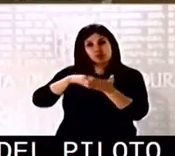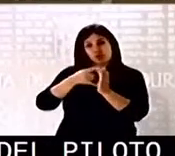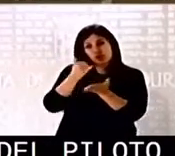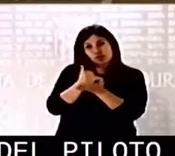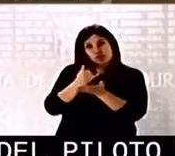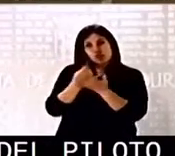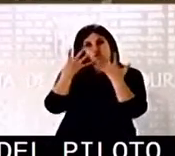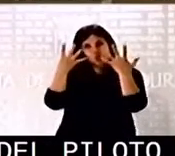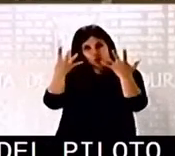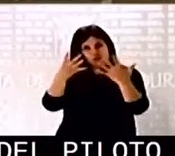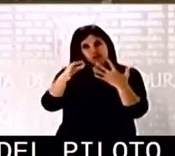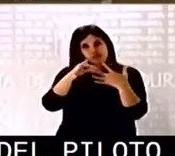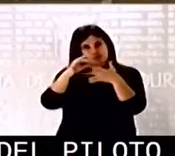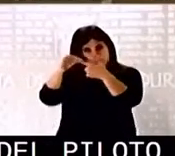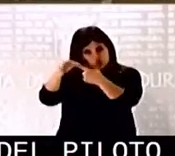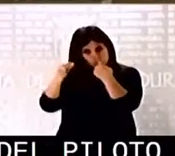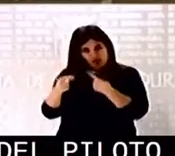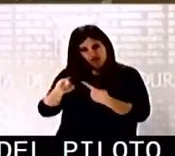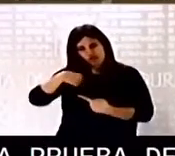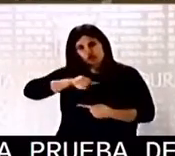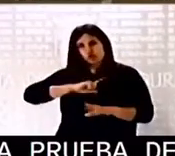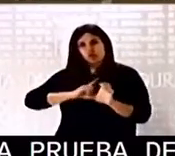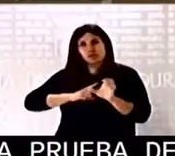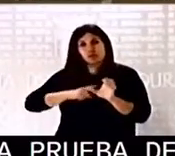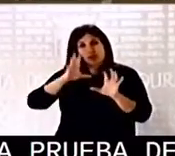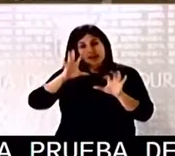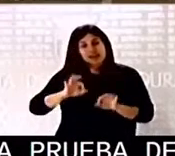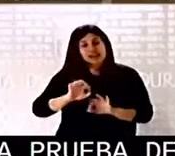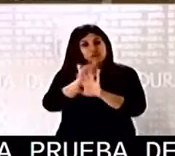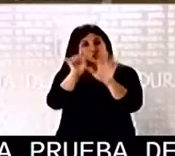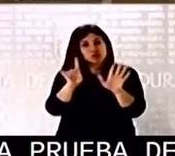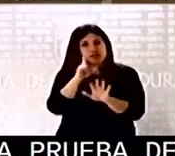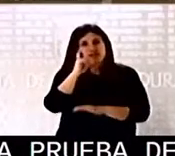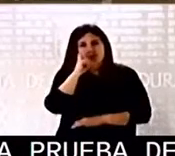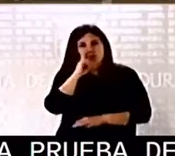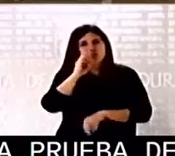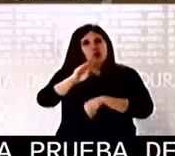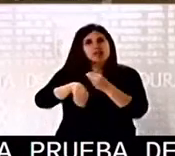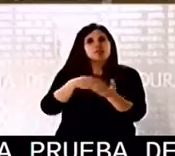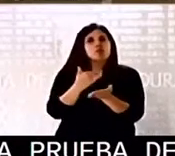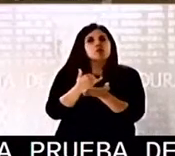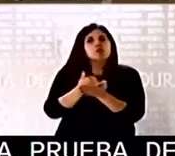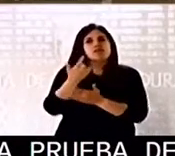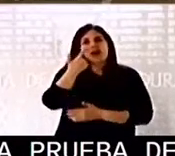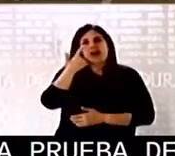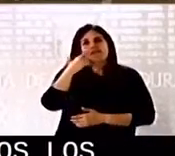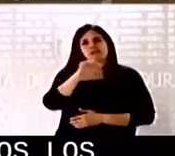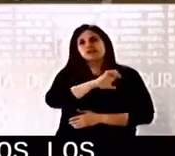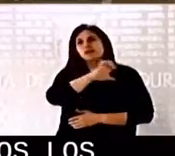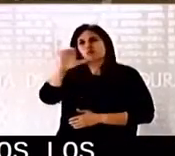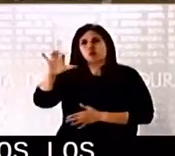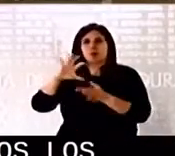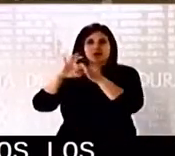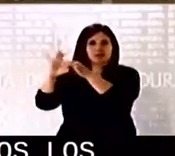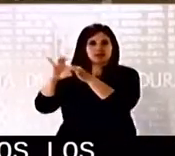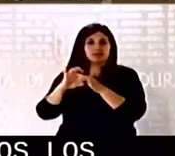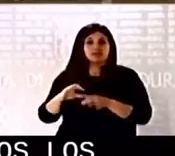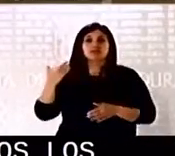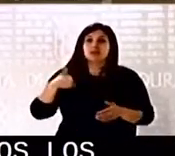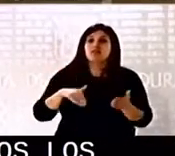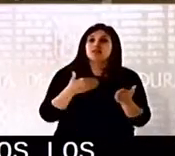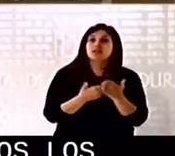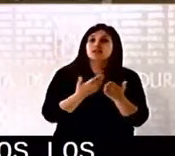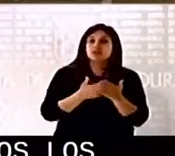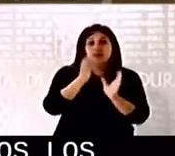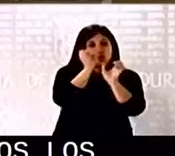junio hacemos una prueba de interoperabilidad. Ya tenemos certificados los laboratorios privados y los laboratorios